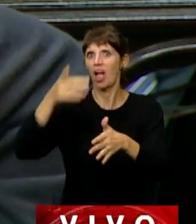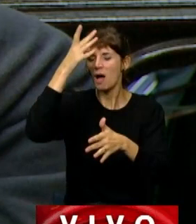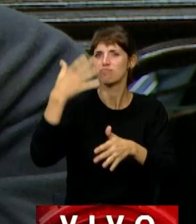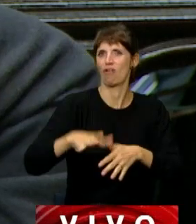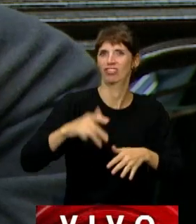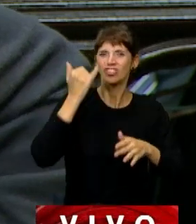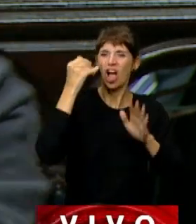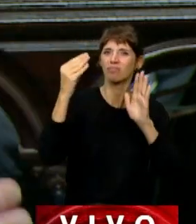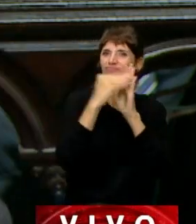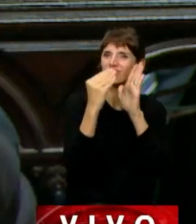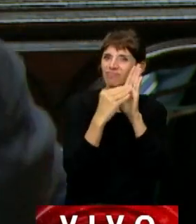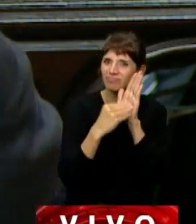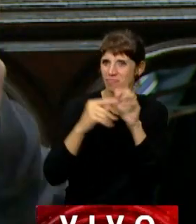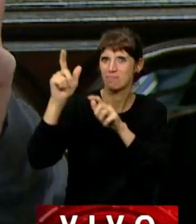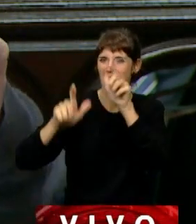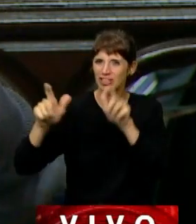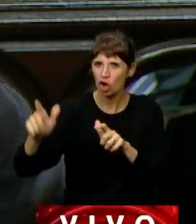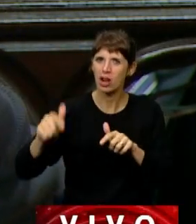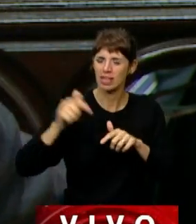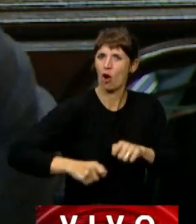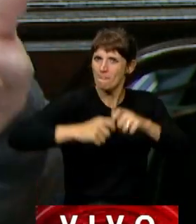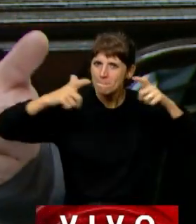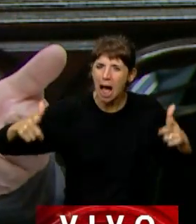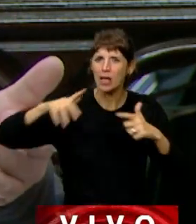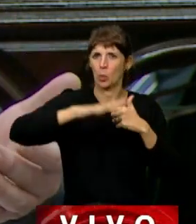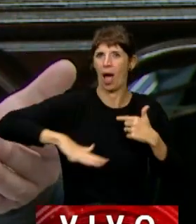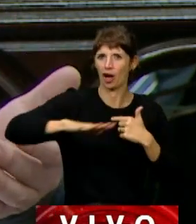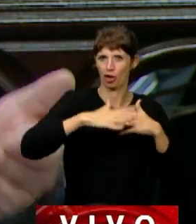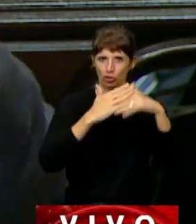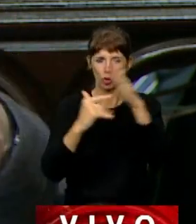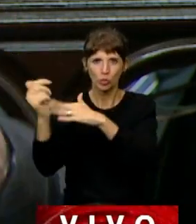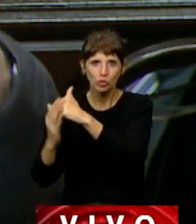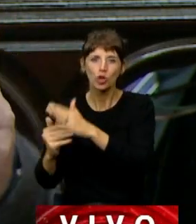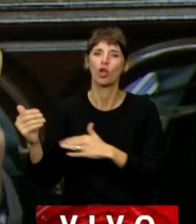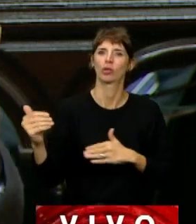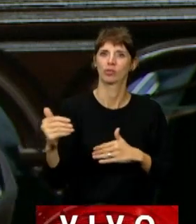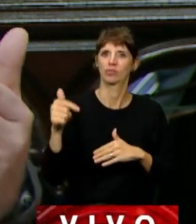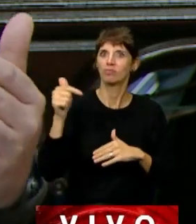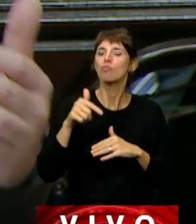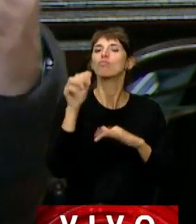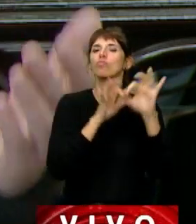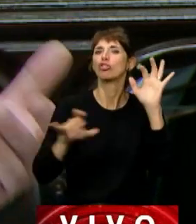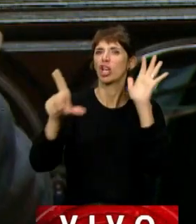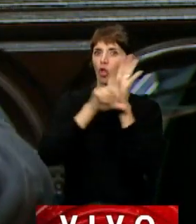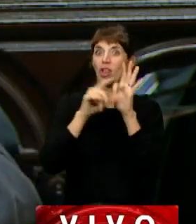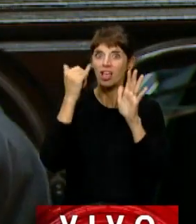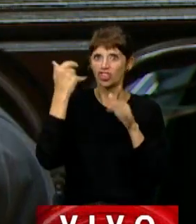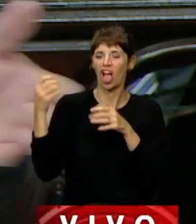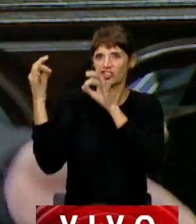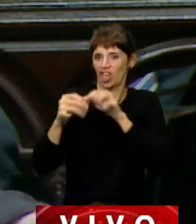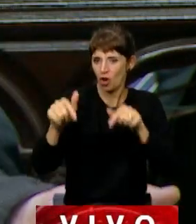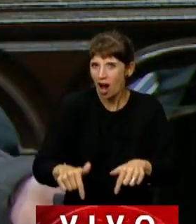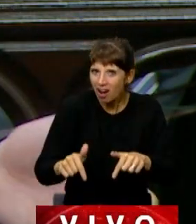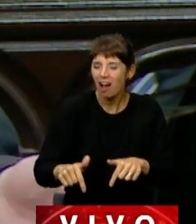el registro, que hay más barrios populares, que tenemos que ingresar esos polígonos en un proyecto de ley que ya tiene estado parlamentario, que si no